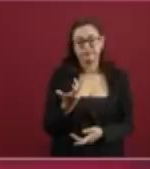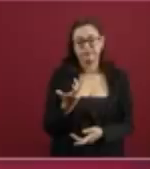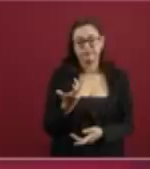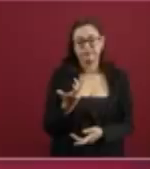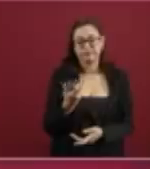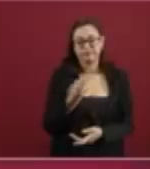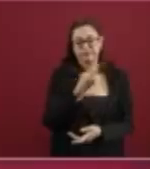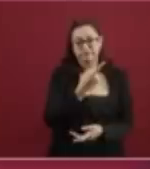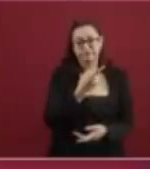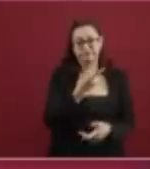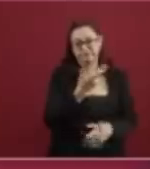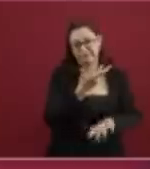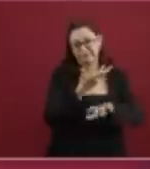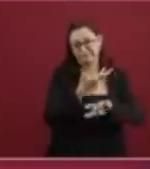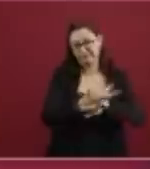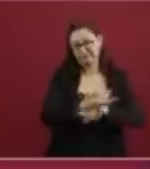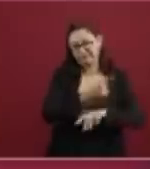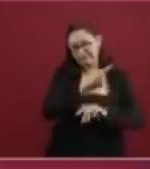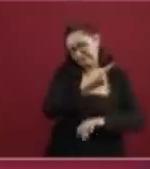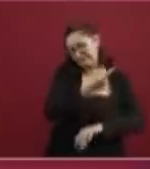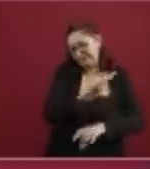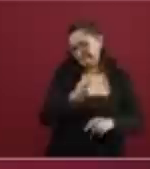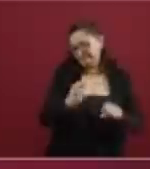el grupo opositor,